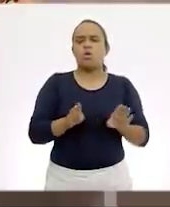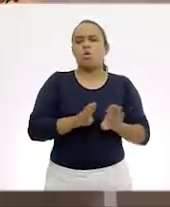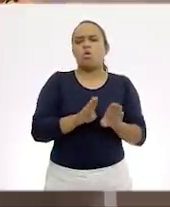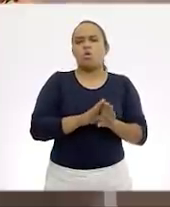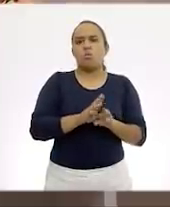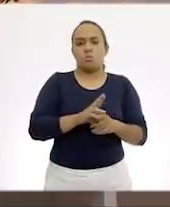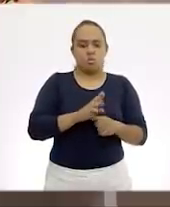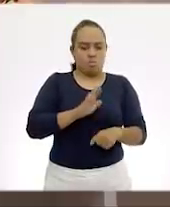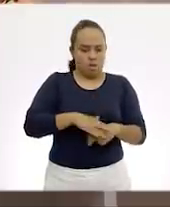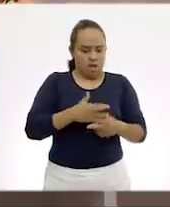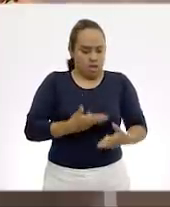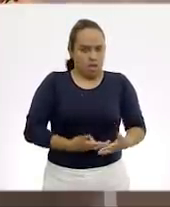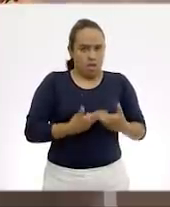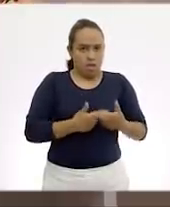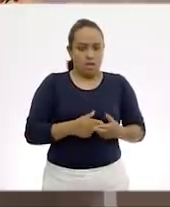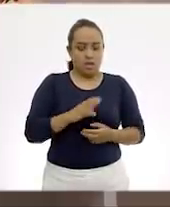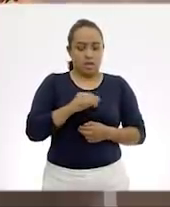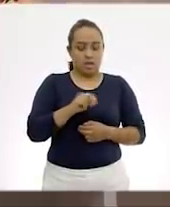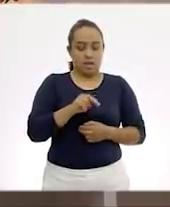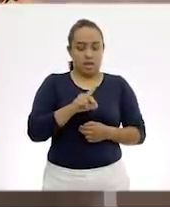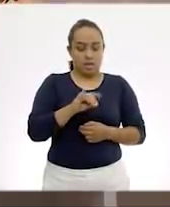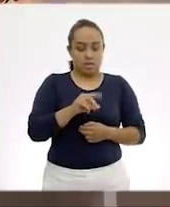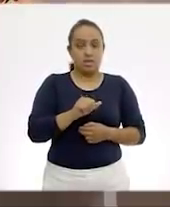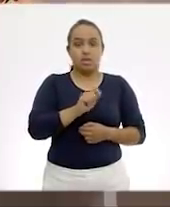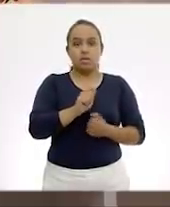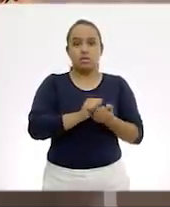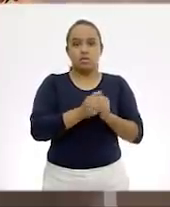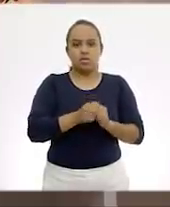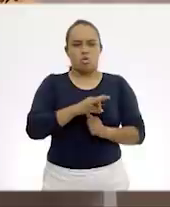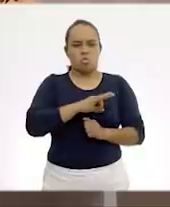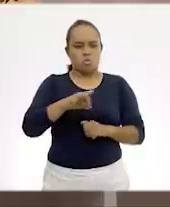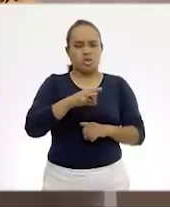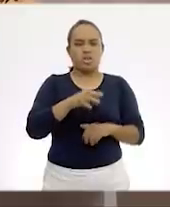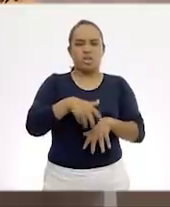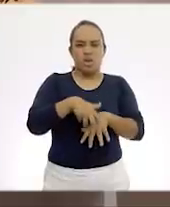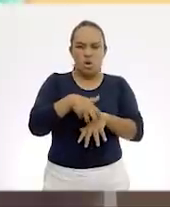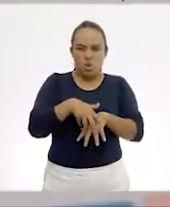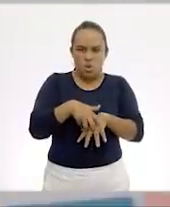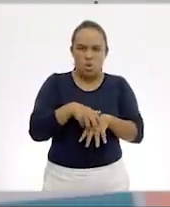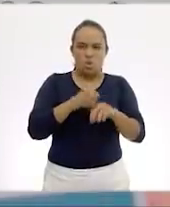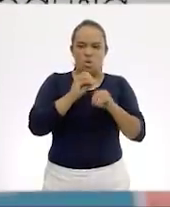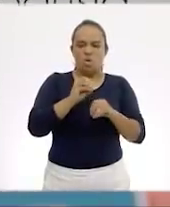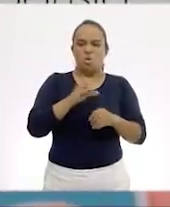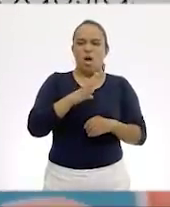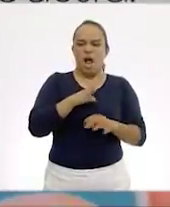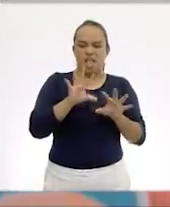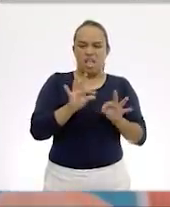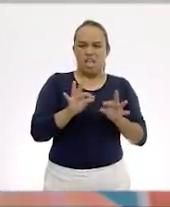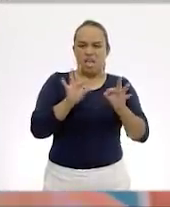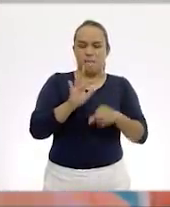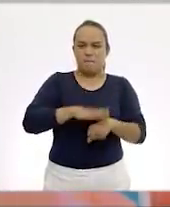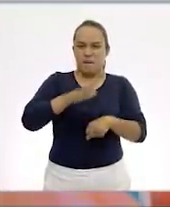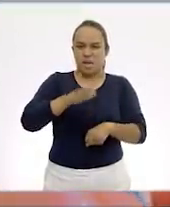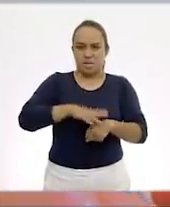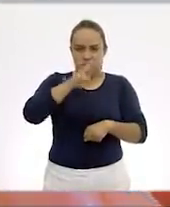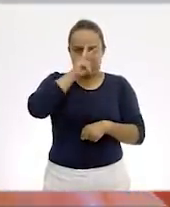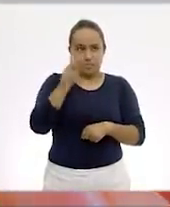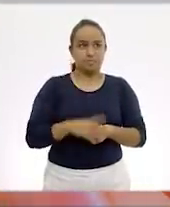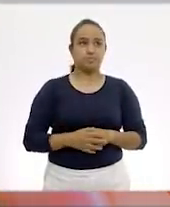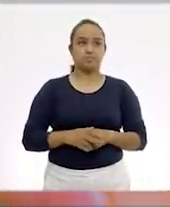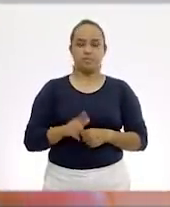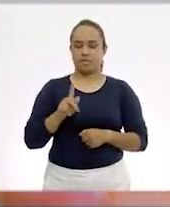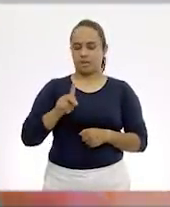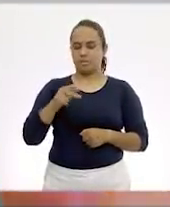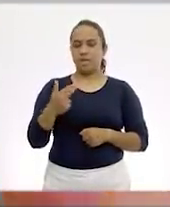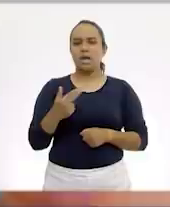normales abundante y la cándida nos puede dar síntomas como comezón o flujo vaginal. El pH cambia, por supuesto, con la edad,